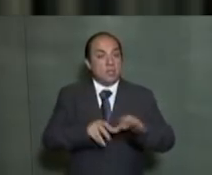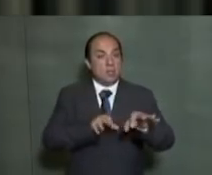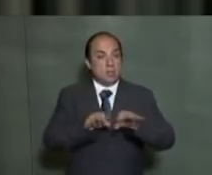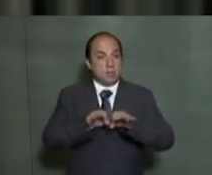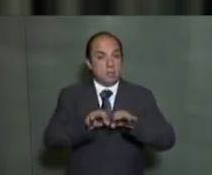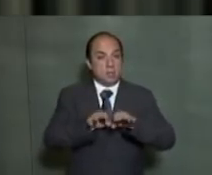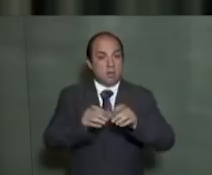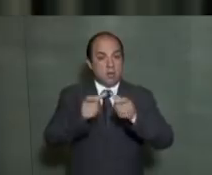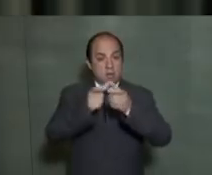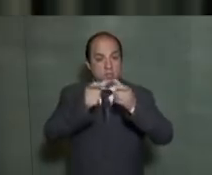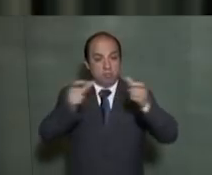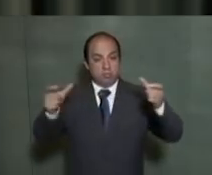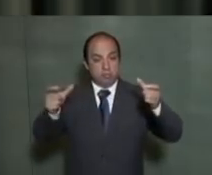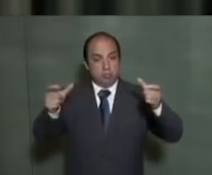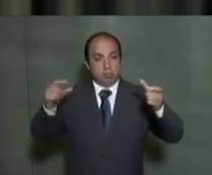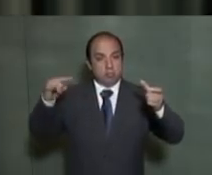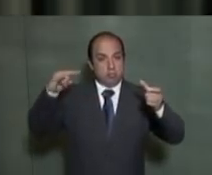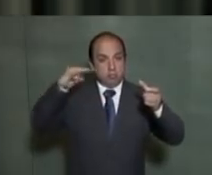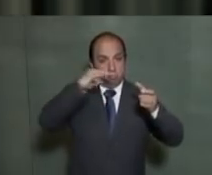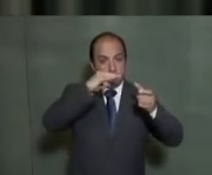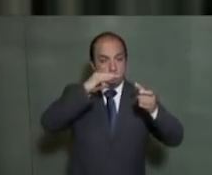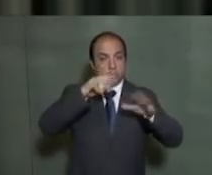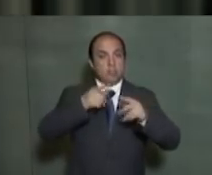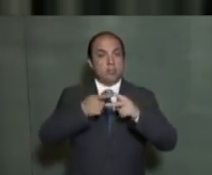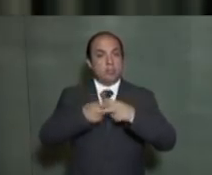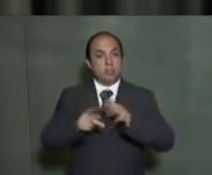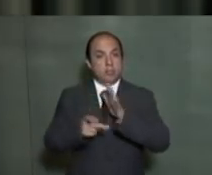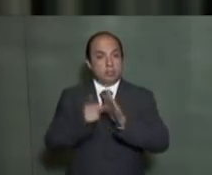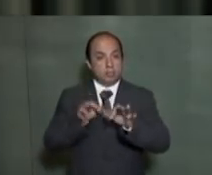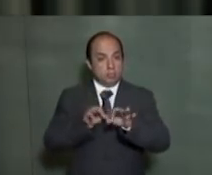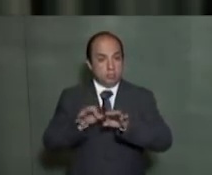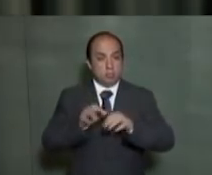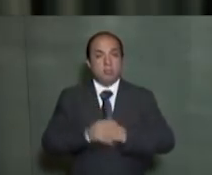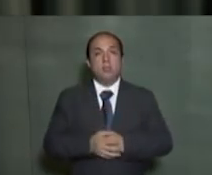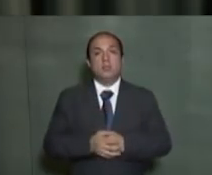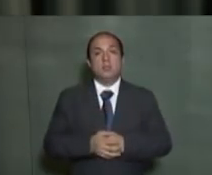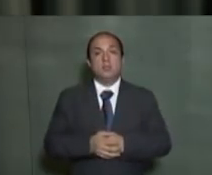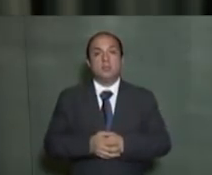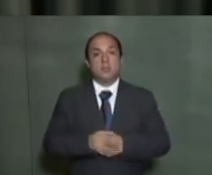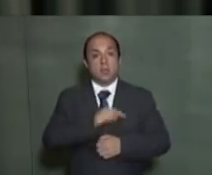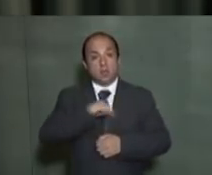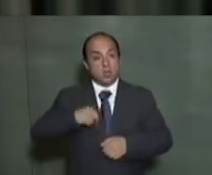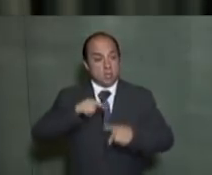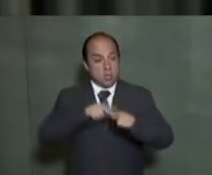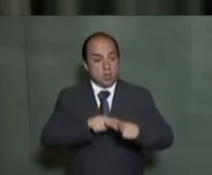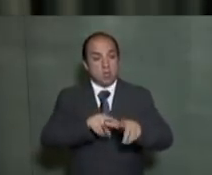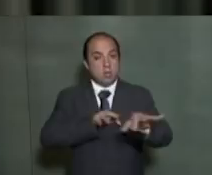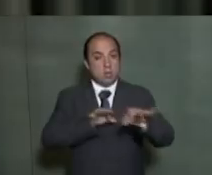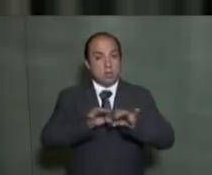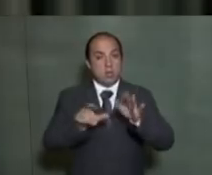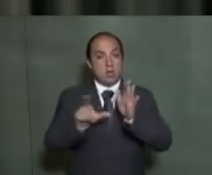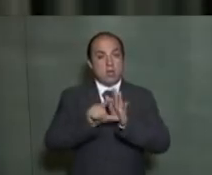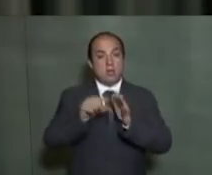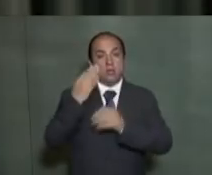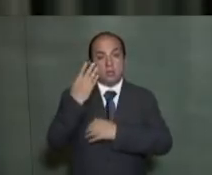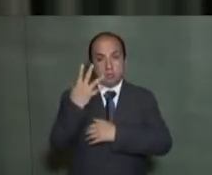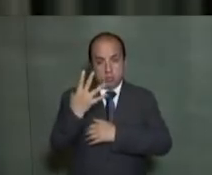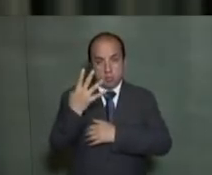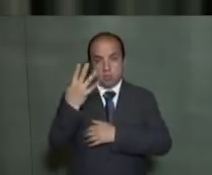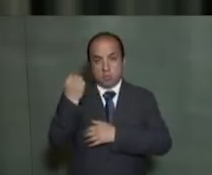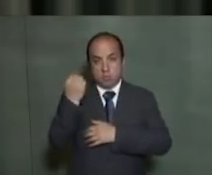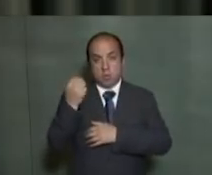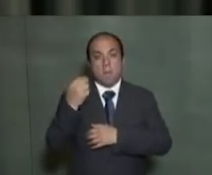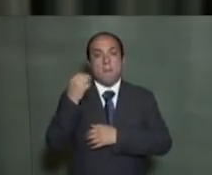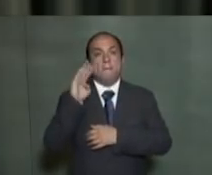tramo elevado. Y continuaremos trabajando en las líneas 4, 9 y B, que